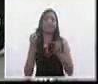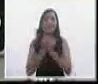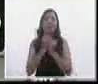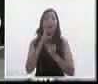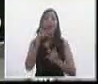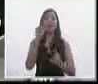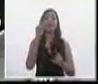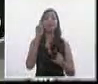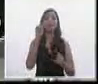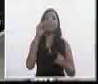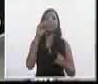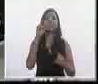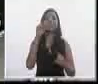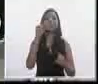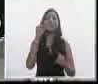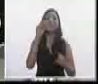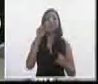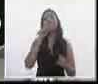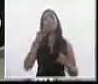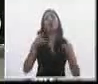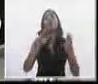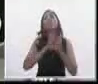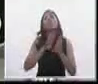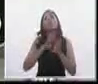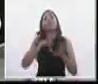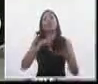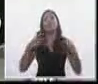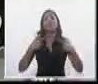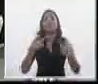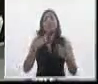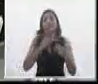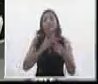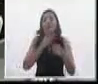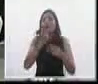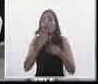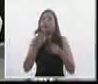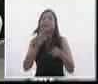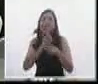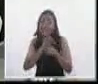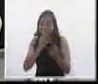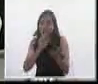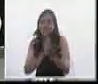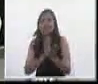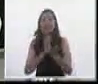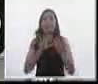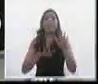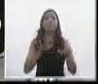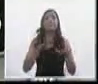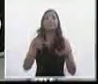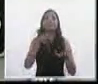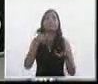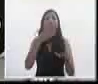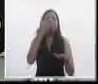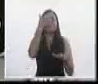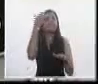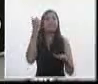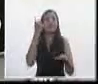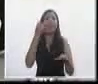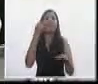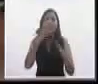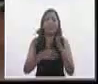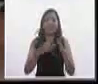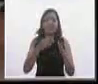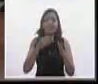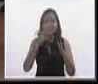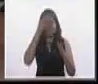menciona no capacidades distintas Yo creo que ni siquiera las personas que tienen alguna discapacidad eh emplean A lo mejor un lenguaje más apropiado